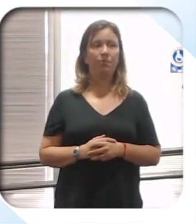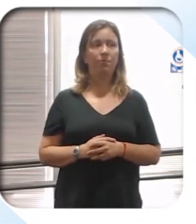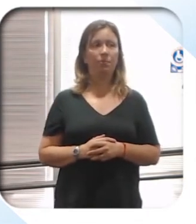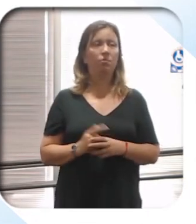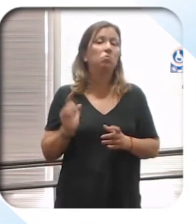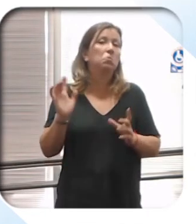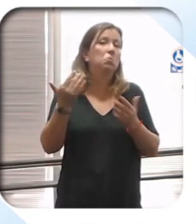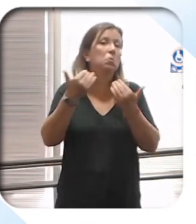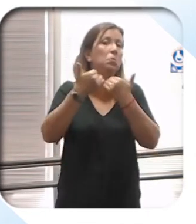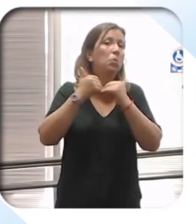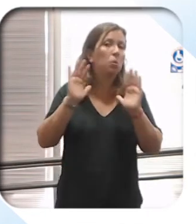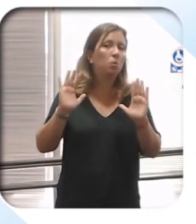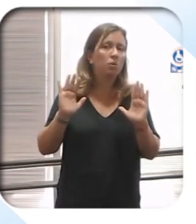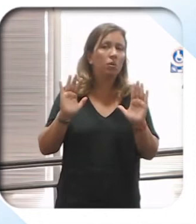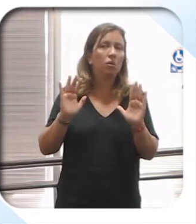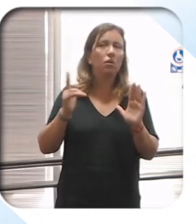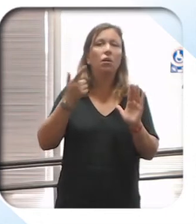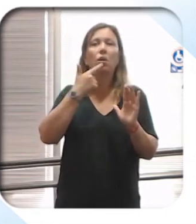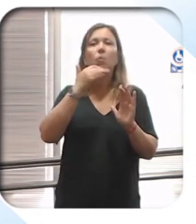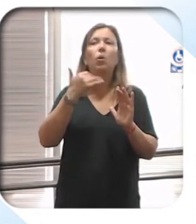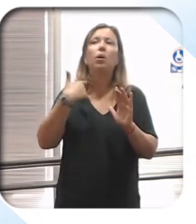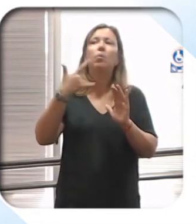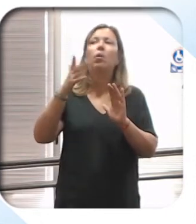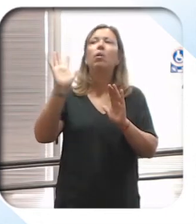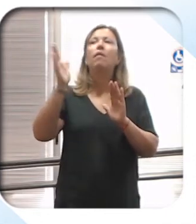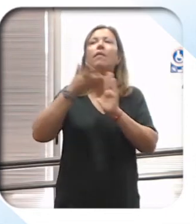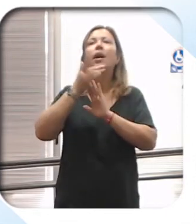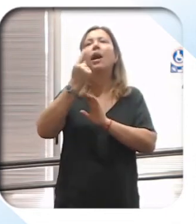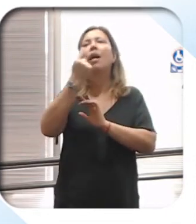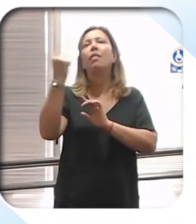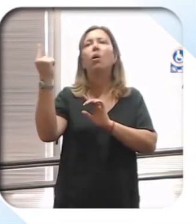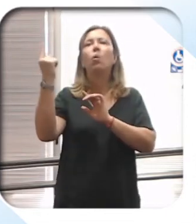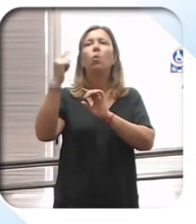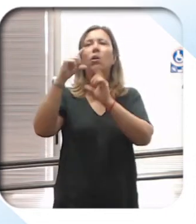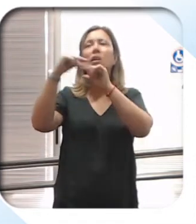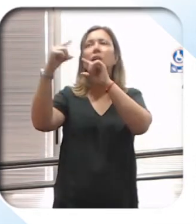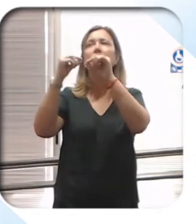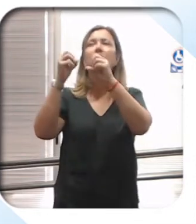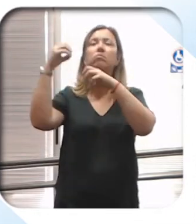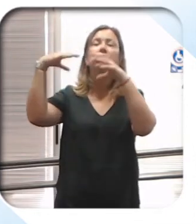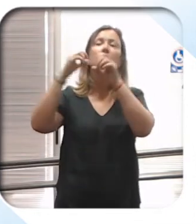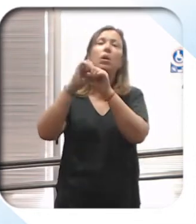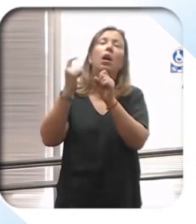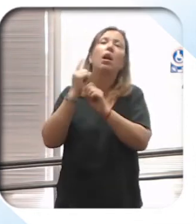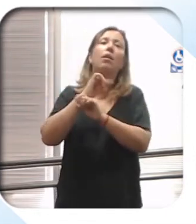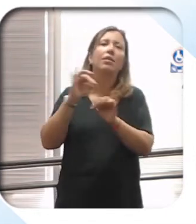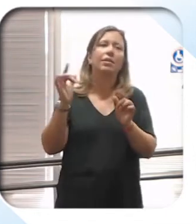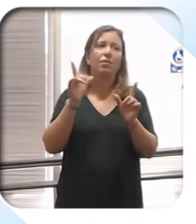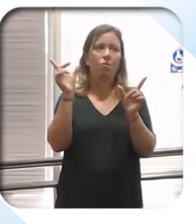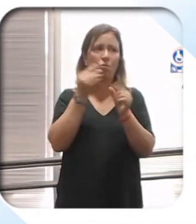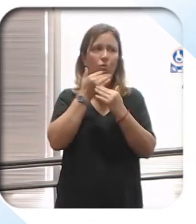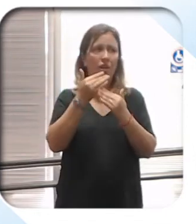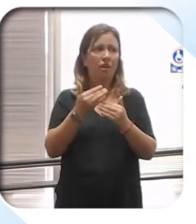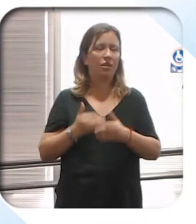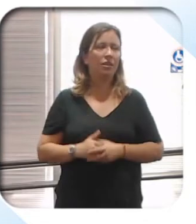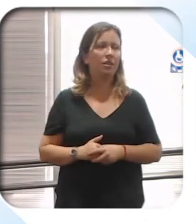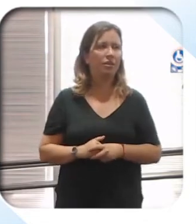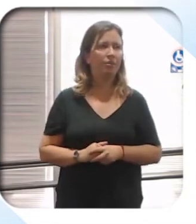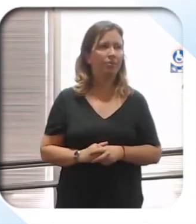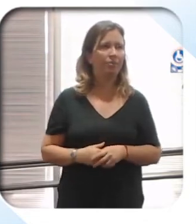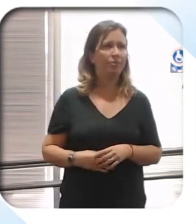Me pregunto si las estrellas se iluminan con el fin de que algún día cada una pueda encontrar la suya. Muchas gracias.